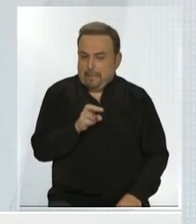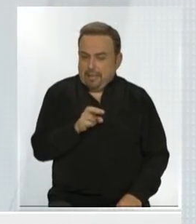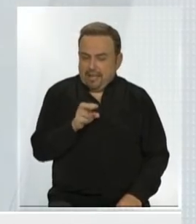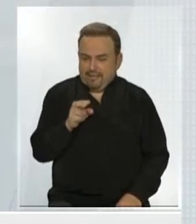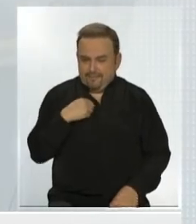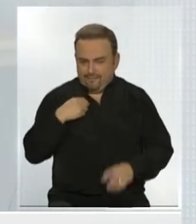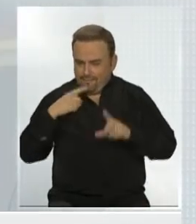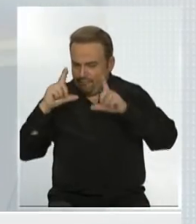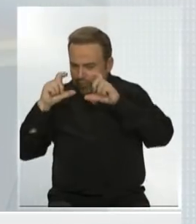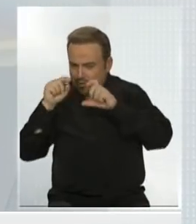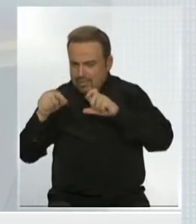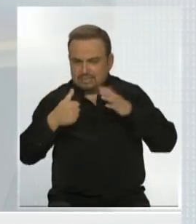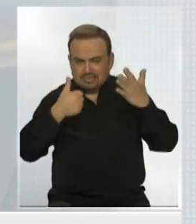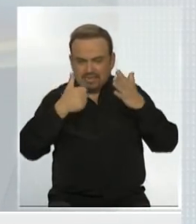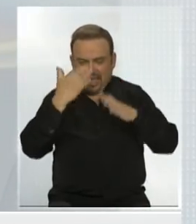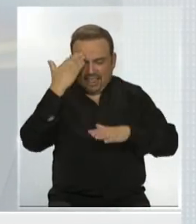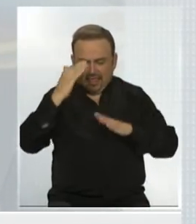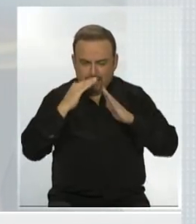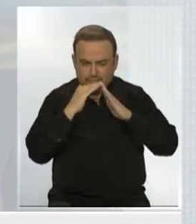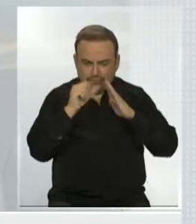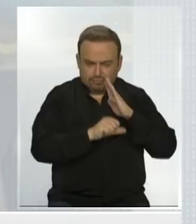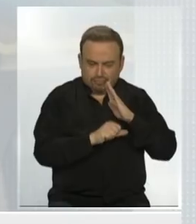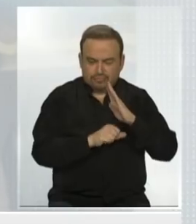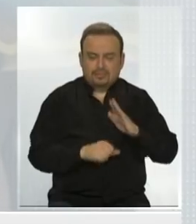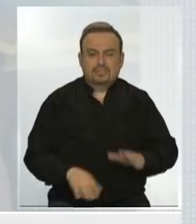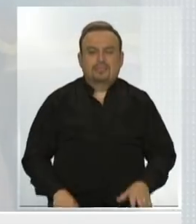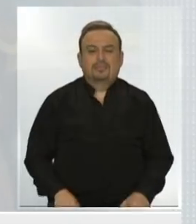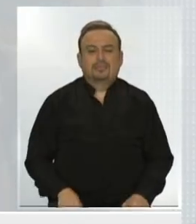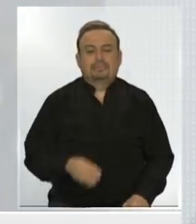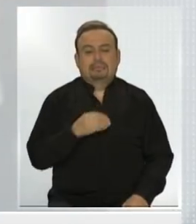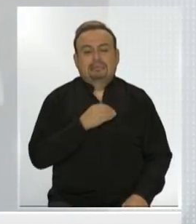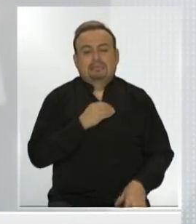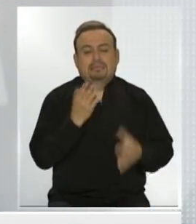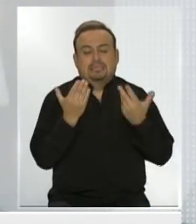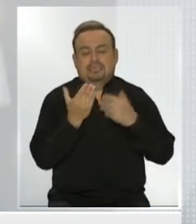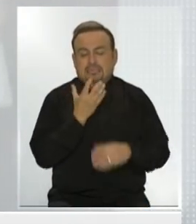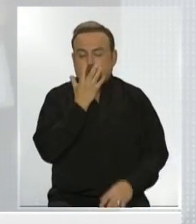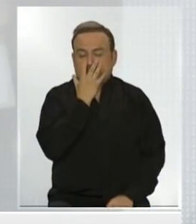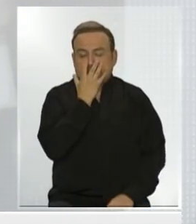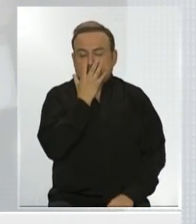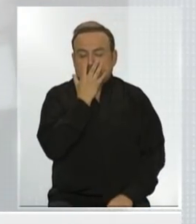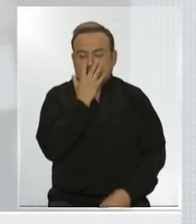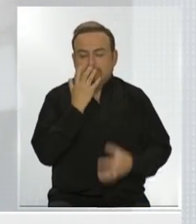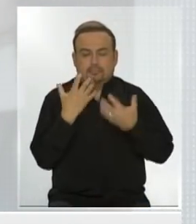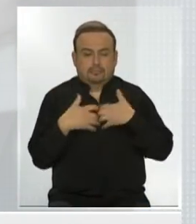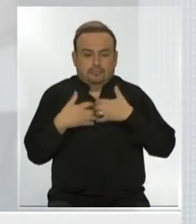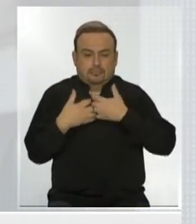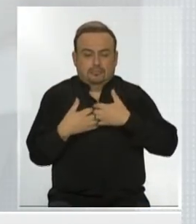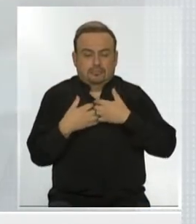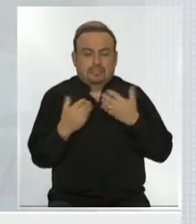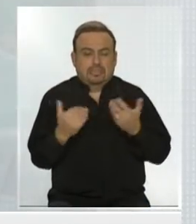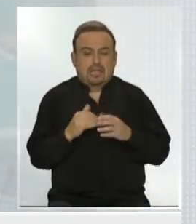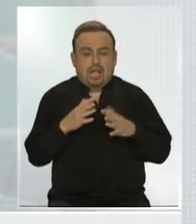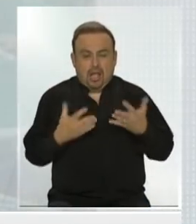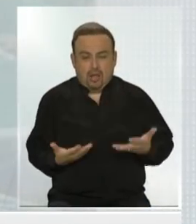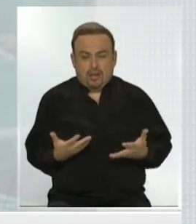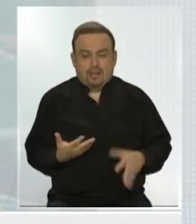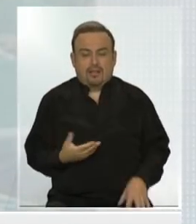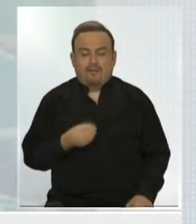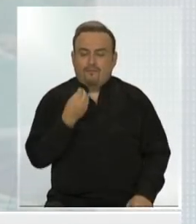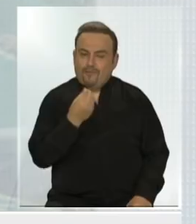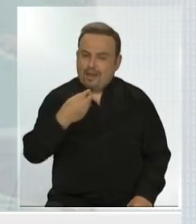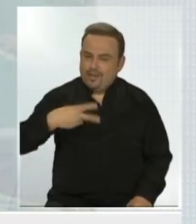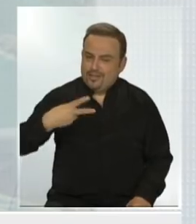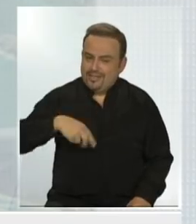veíamos las fotos en una pieza del hospital donde el pequeño lamentablemente necesitó oxígeno algunas noches finalmente aquí viene la buena